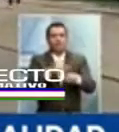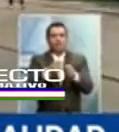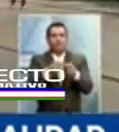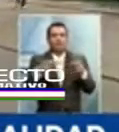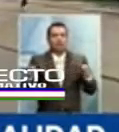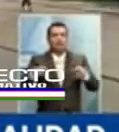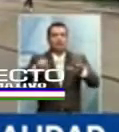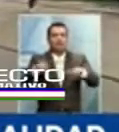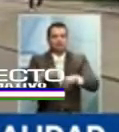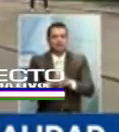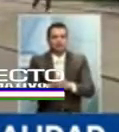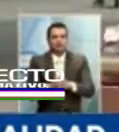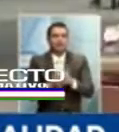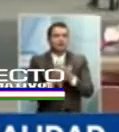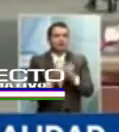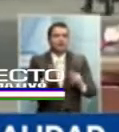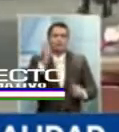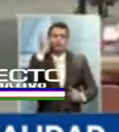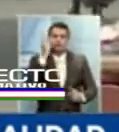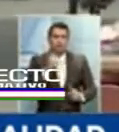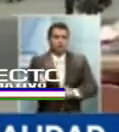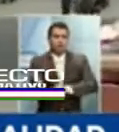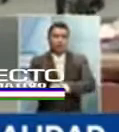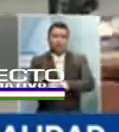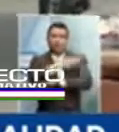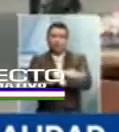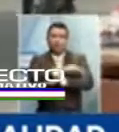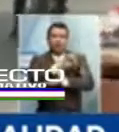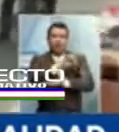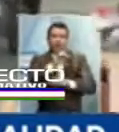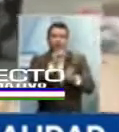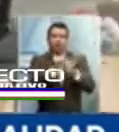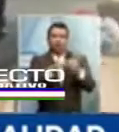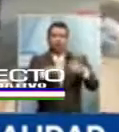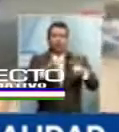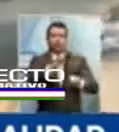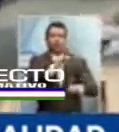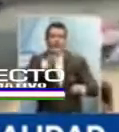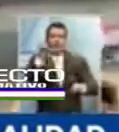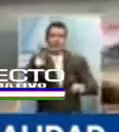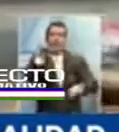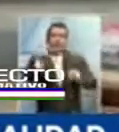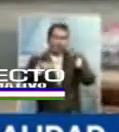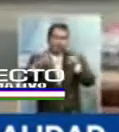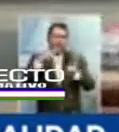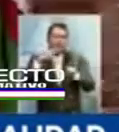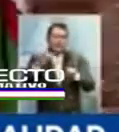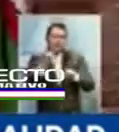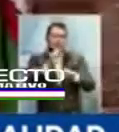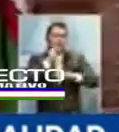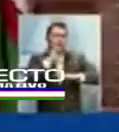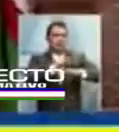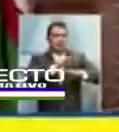La medida opera los 7 días de la semana, 24 horas, y hay unas excepciones que están ligadas con organismos de